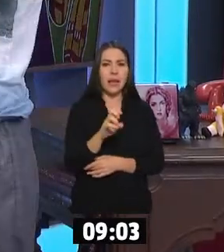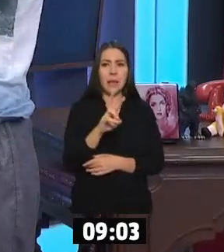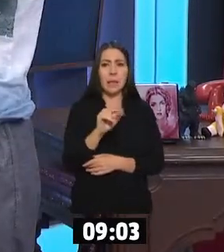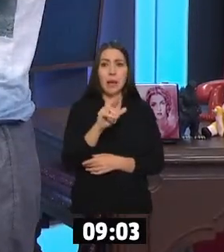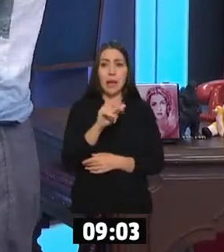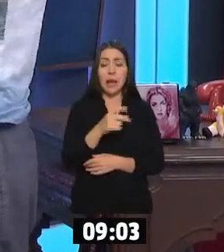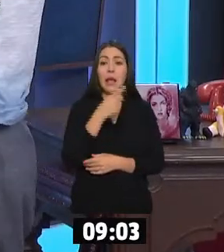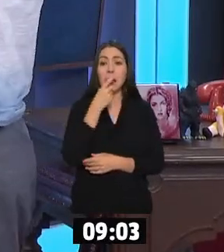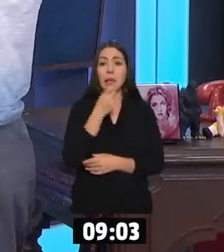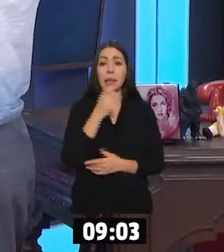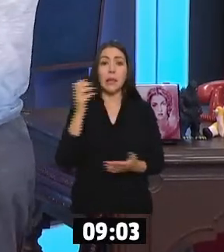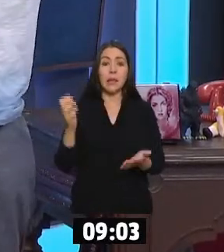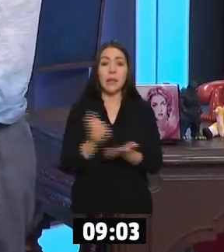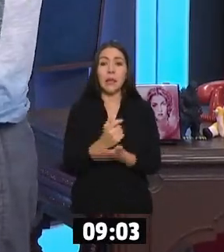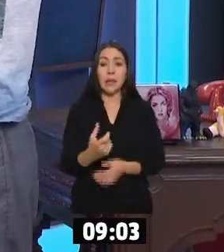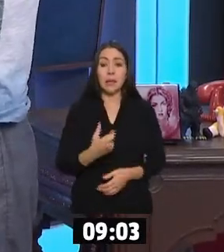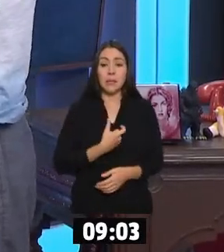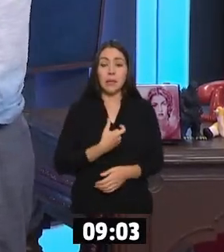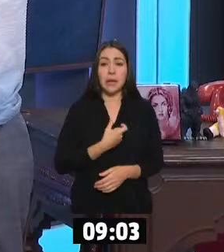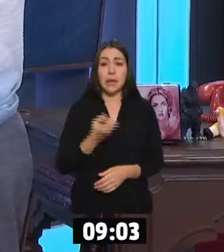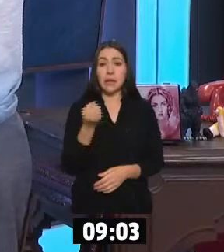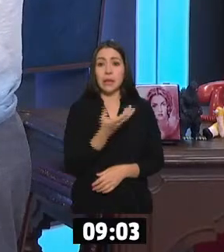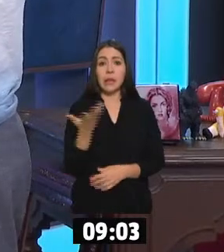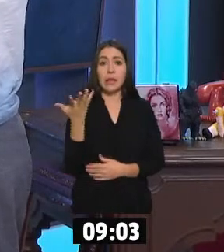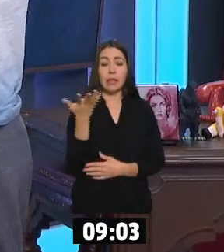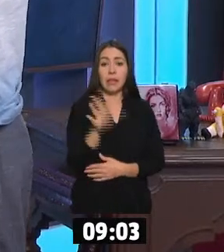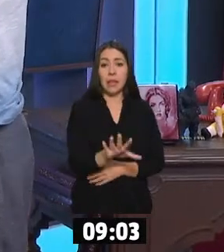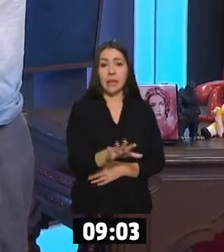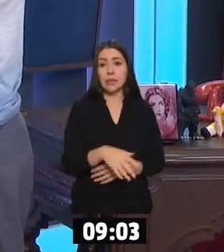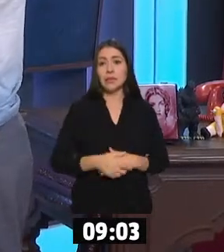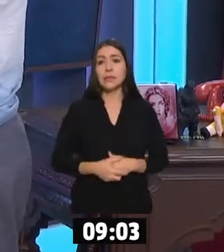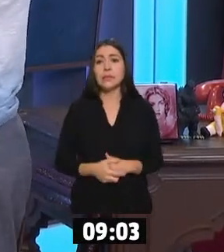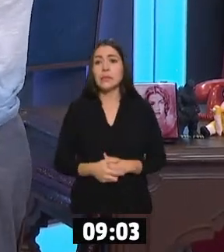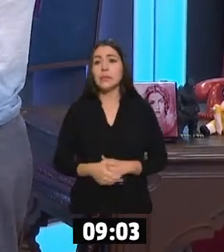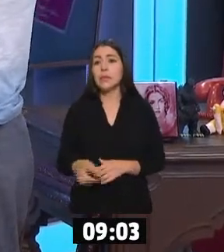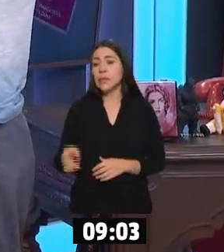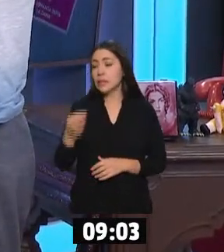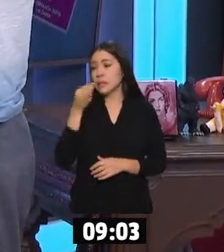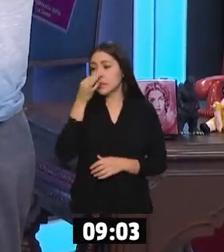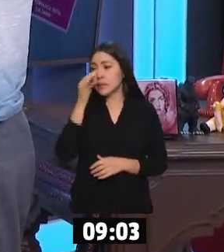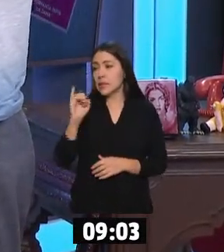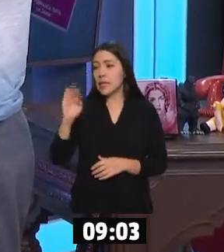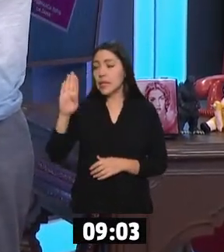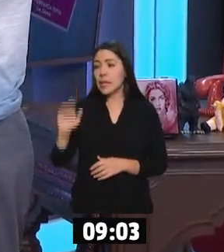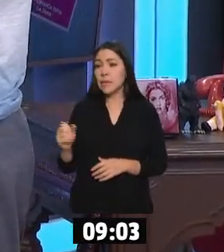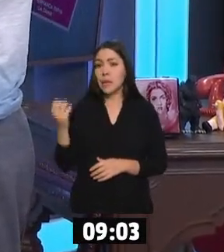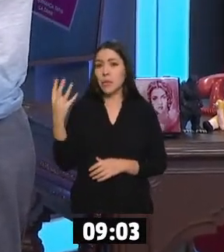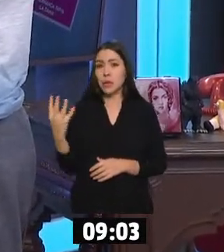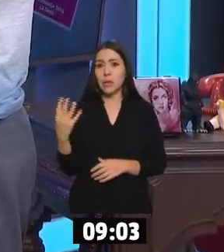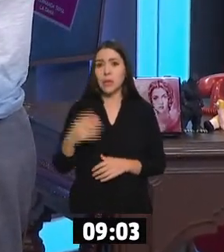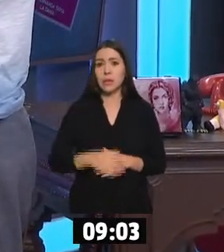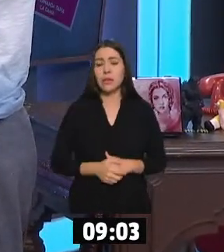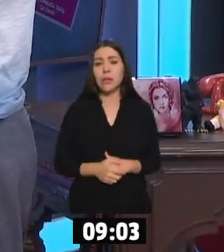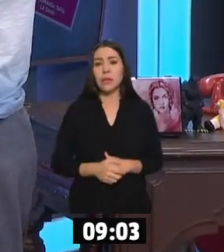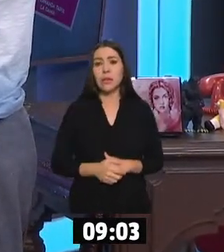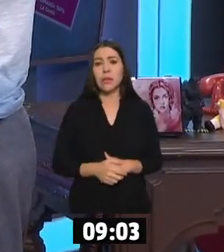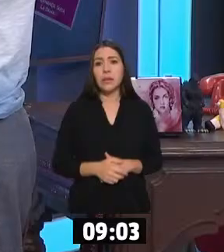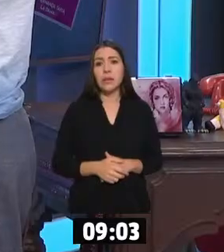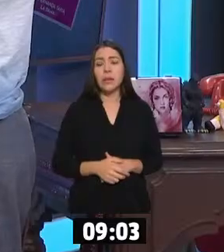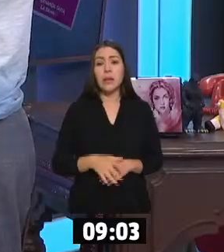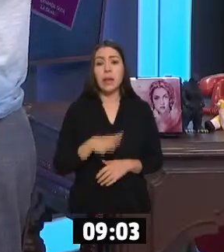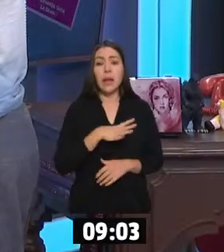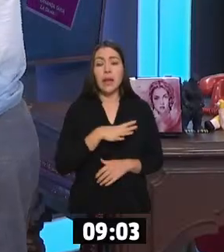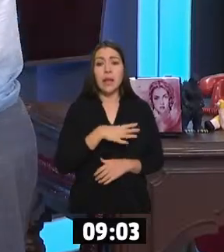Pero cuatro sí se quedaron Señora, a nada. perdóneme, nos trajimos 14 medallas de